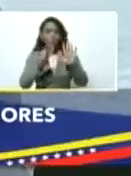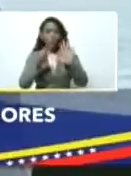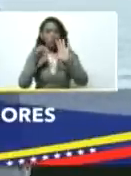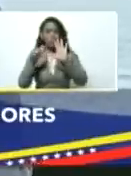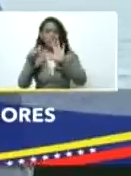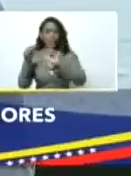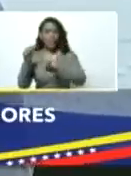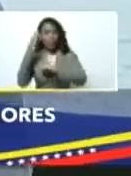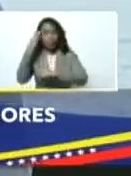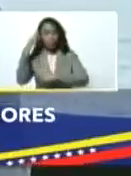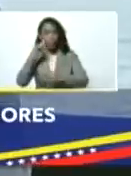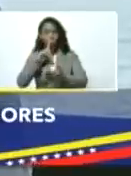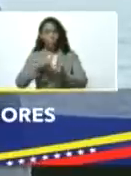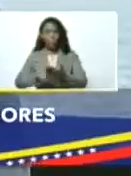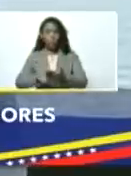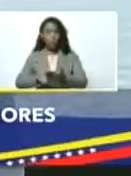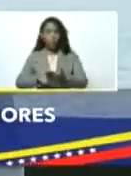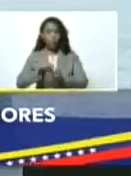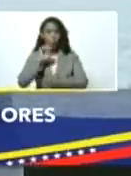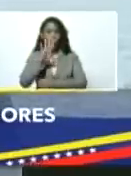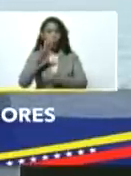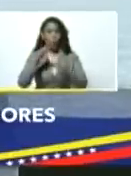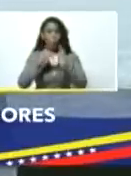4.760 sueños cumplidos, son